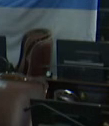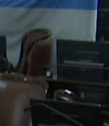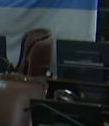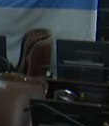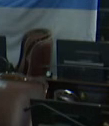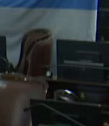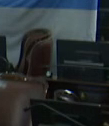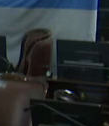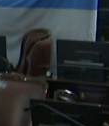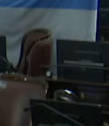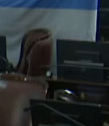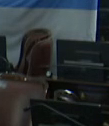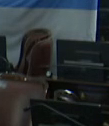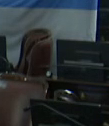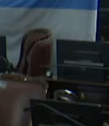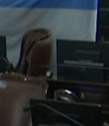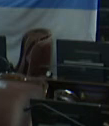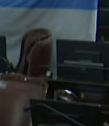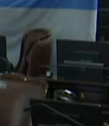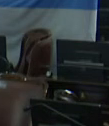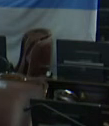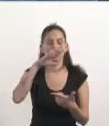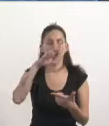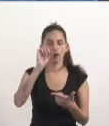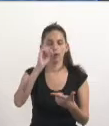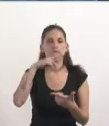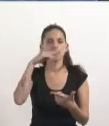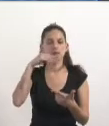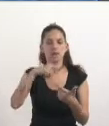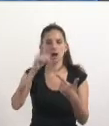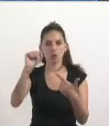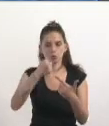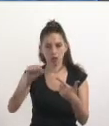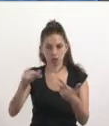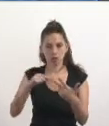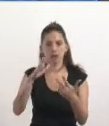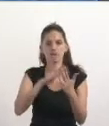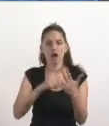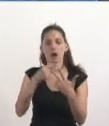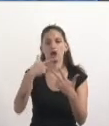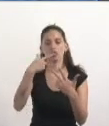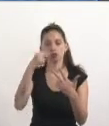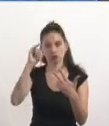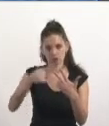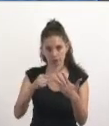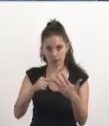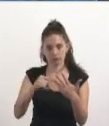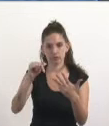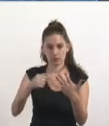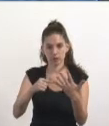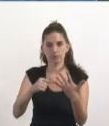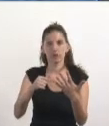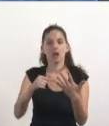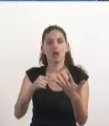basualdo negativo alperovich ausente blanco afirmativo blas afirmativo para ya tocar